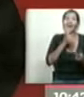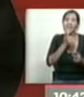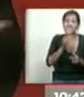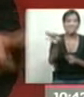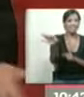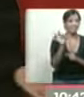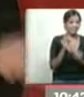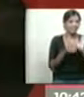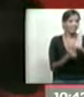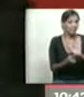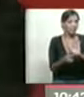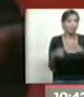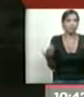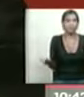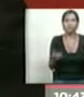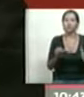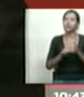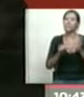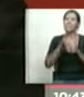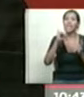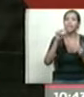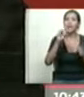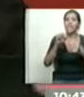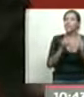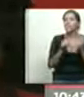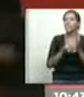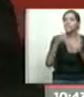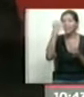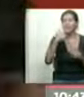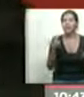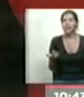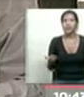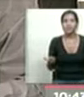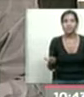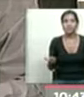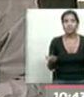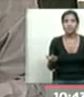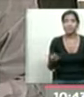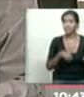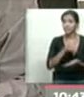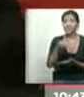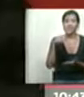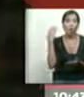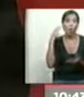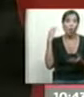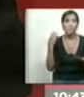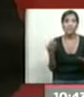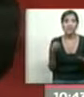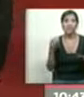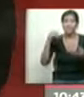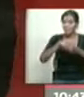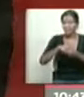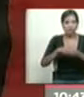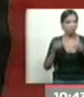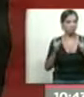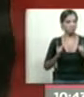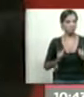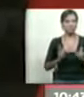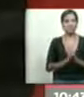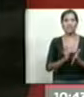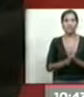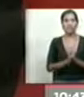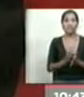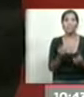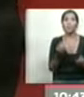qué plata? ¿Dónde está Ismael García? ¿Tú lo volviste a ver por aquí? Se quedó allá. Colombia. Se quedaron instalados. Entonces, poco de